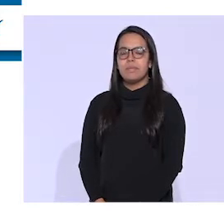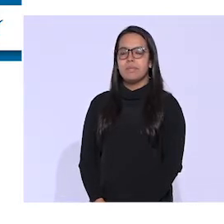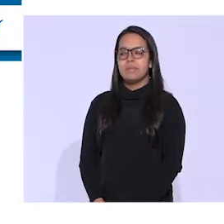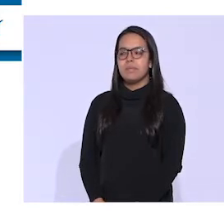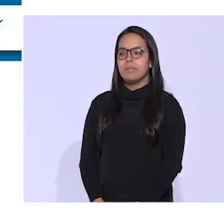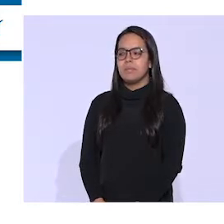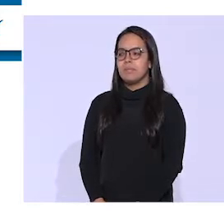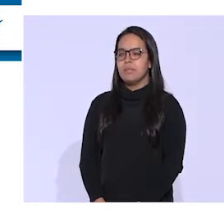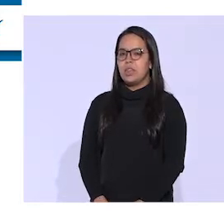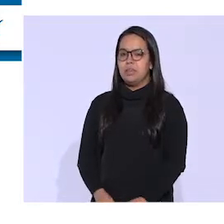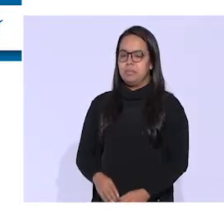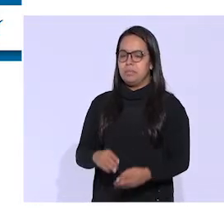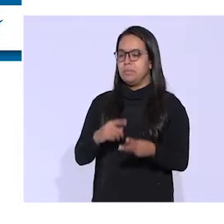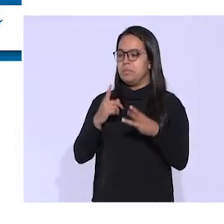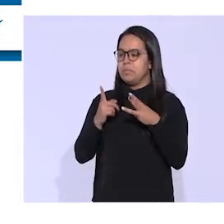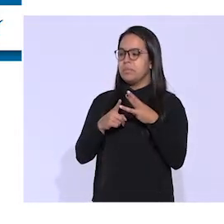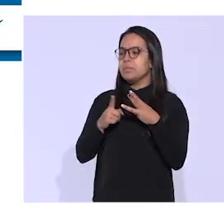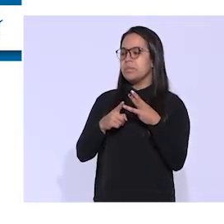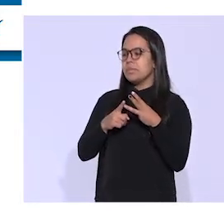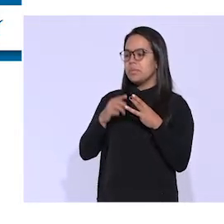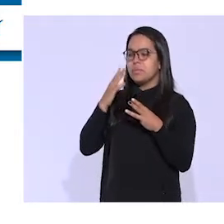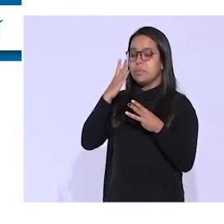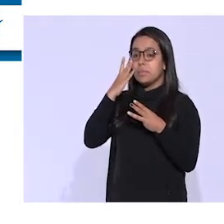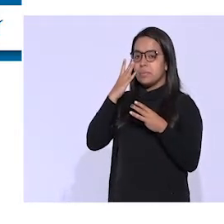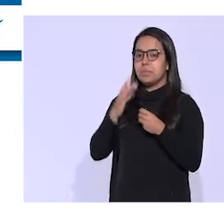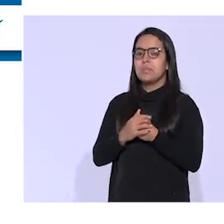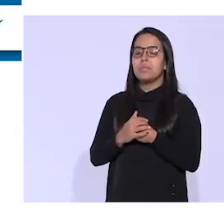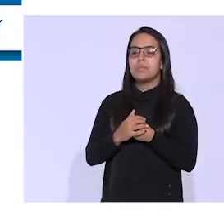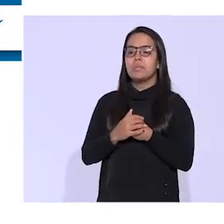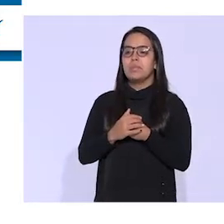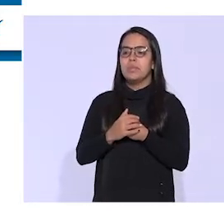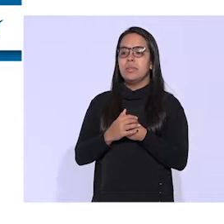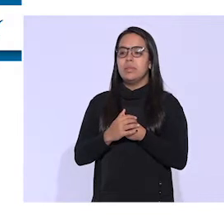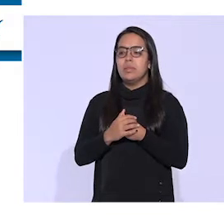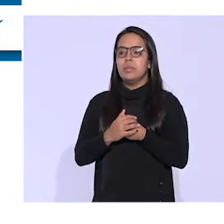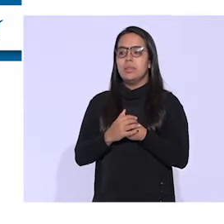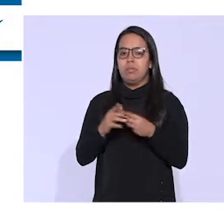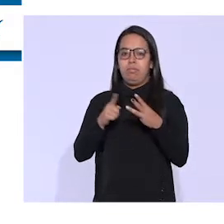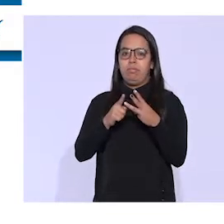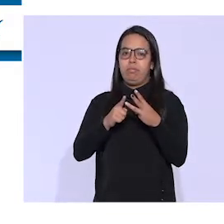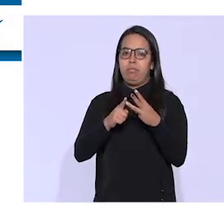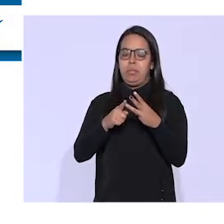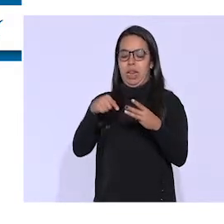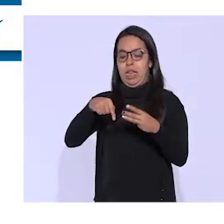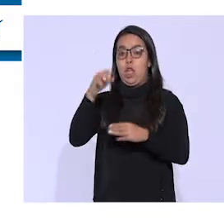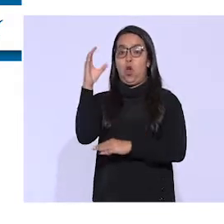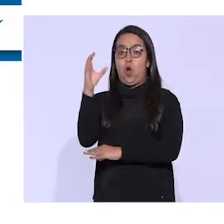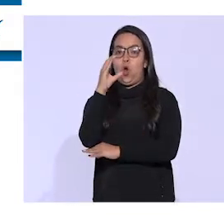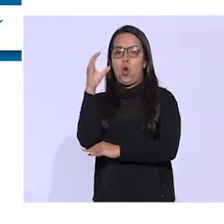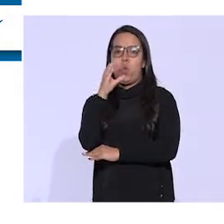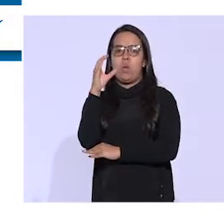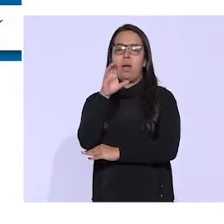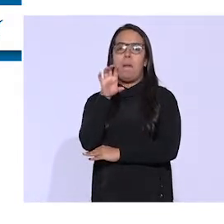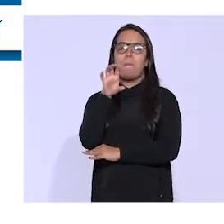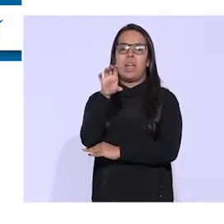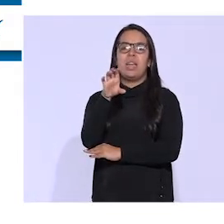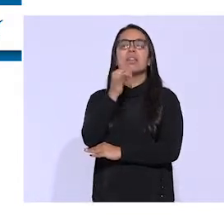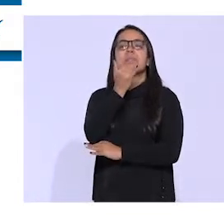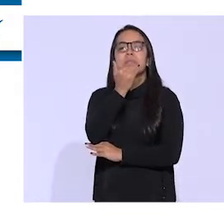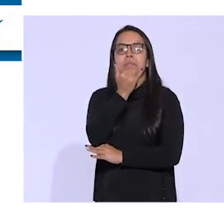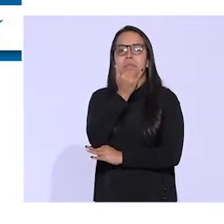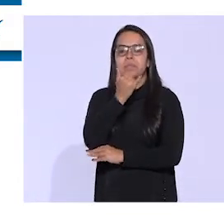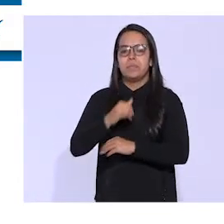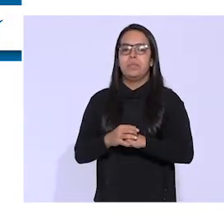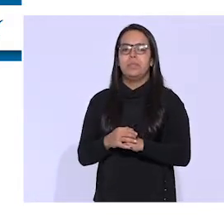Y para acabar y cumplir con mi horario, en el caso de Colombia, primero,